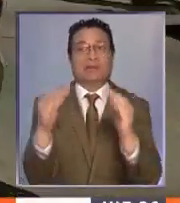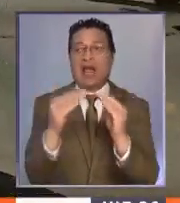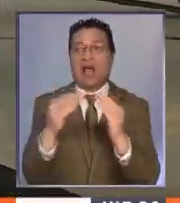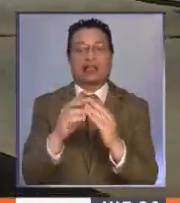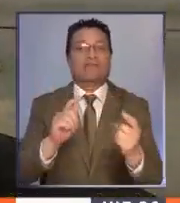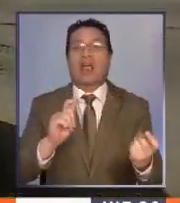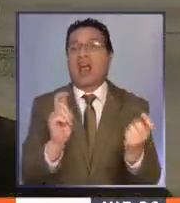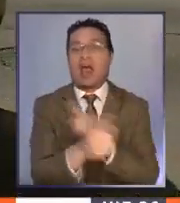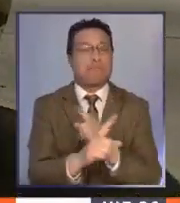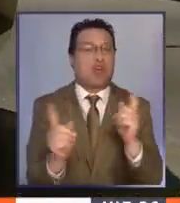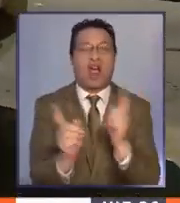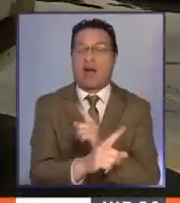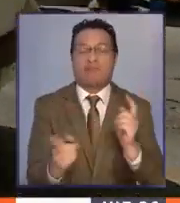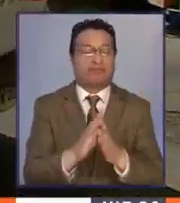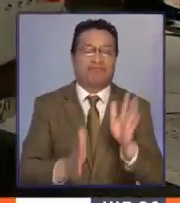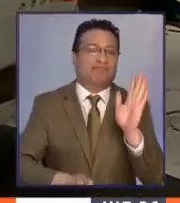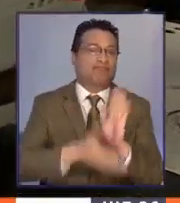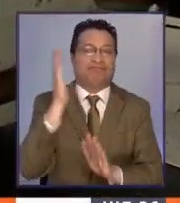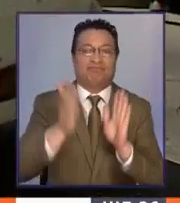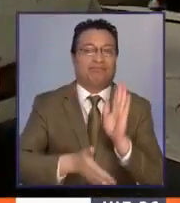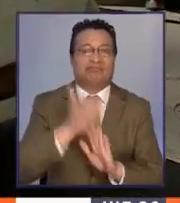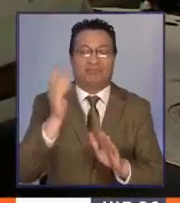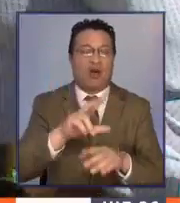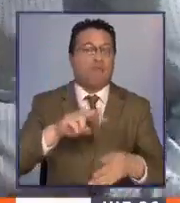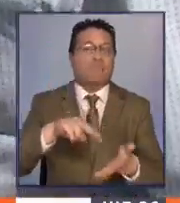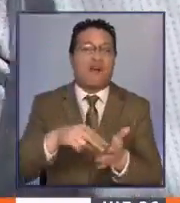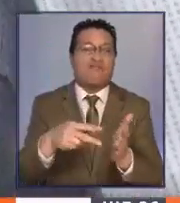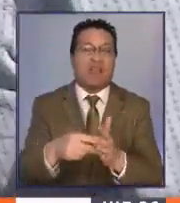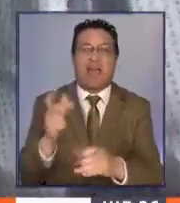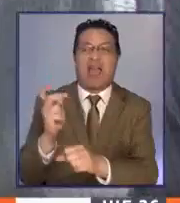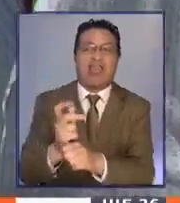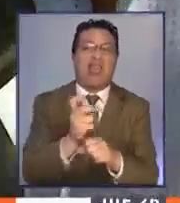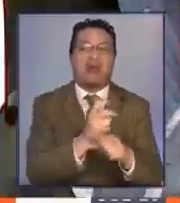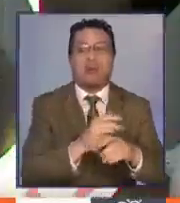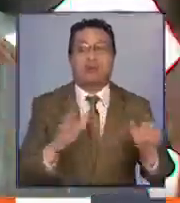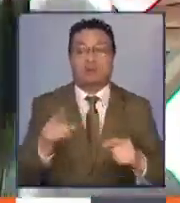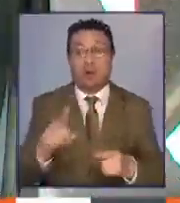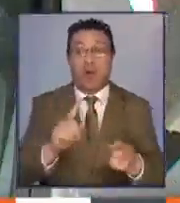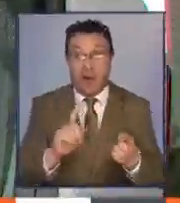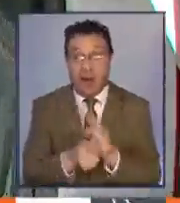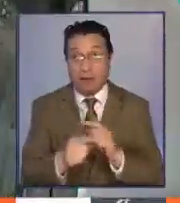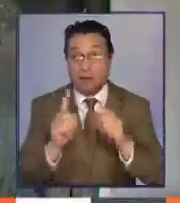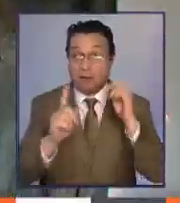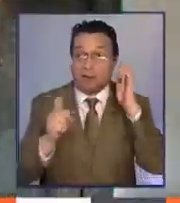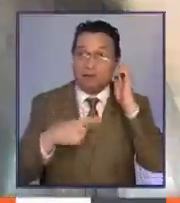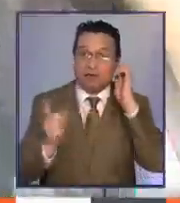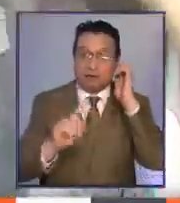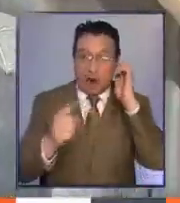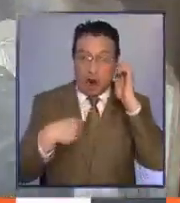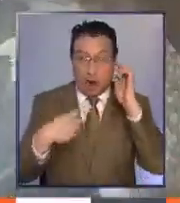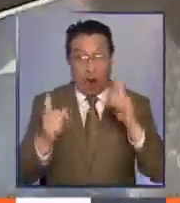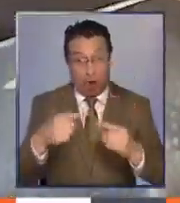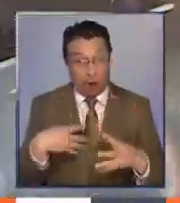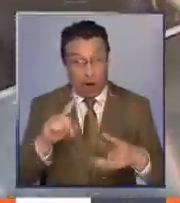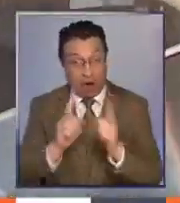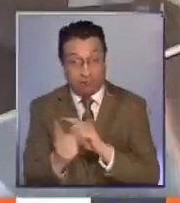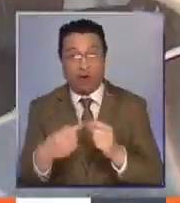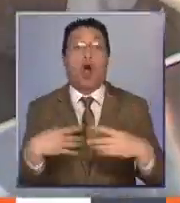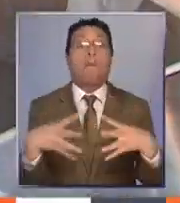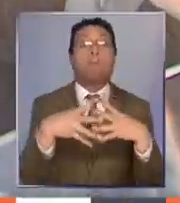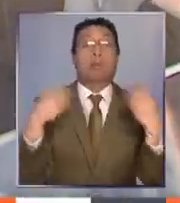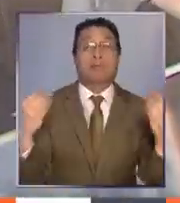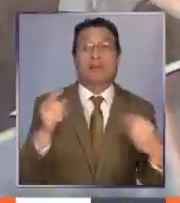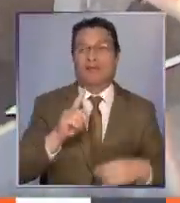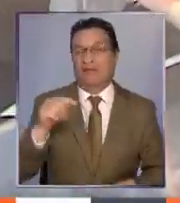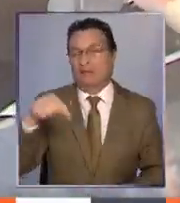casa, justamente por el problema de la delincuencia. ¿Está cambiando recién? No, me estoy arrancando. Ha mostrado la hilacha, harto el